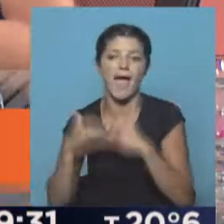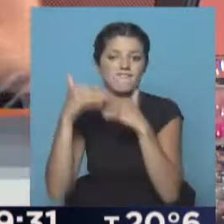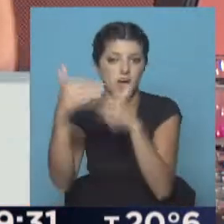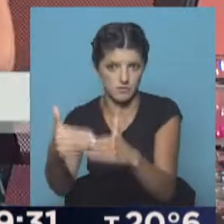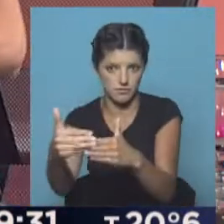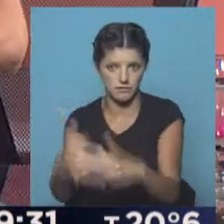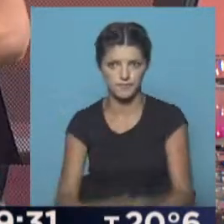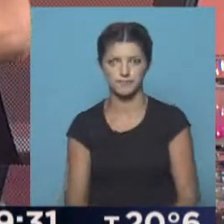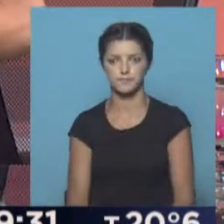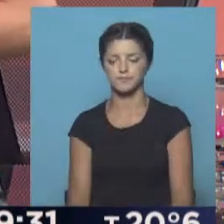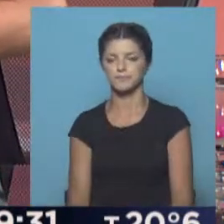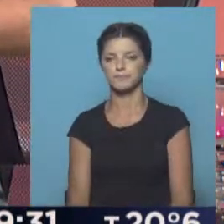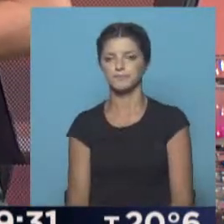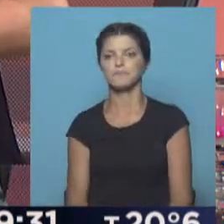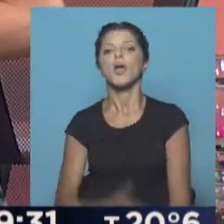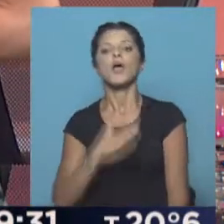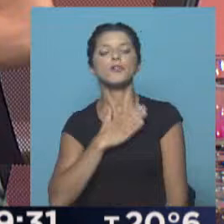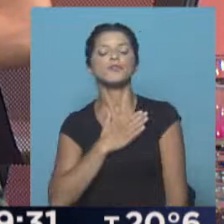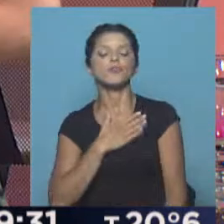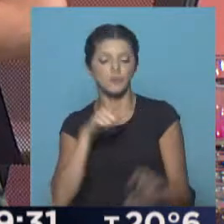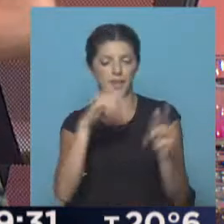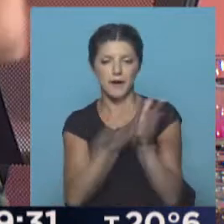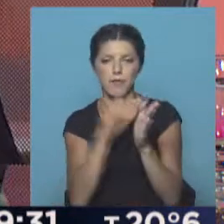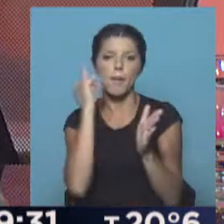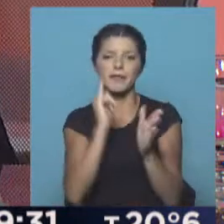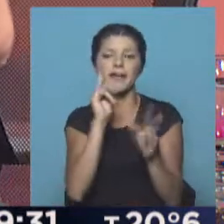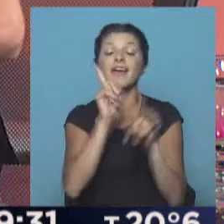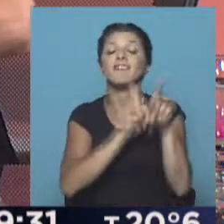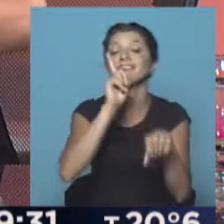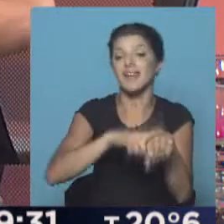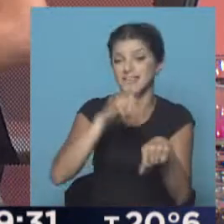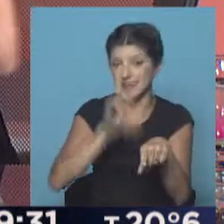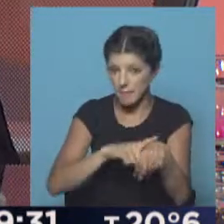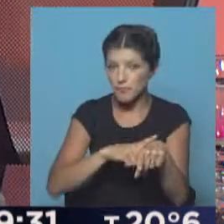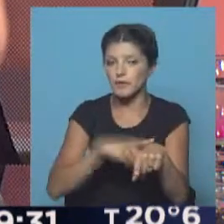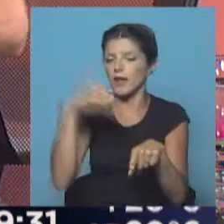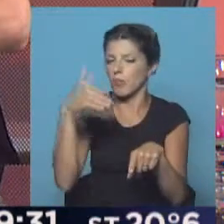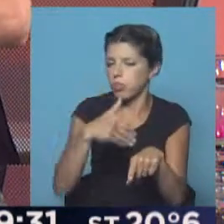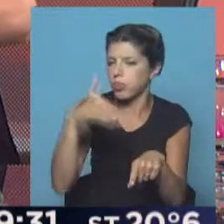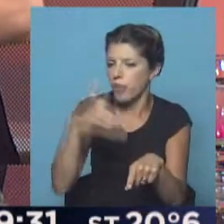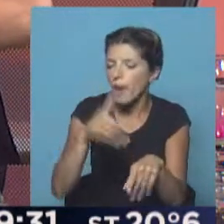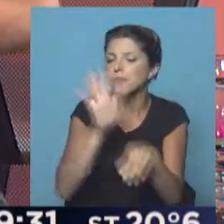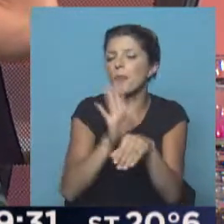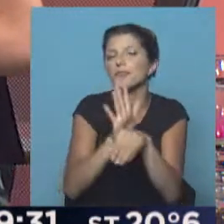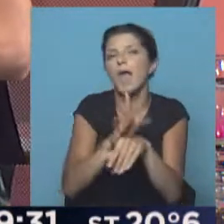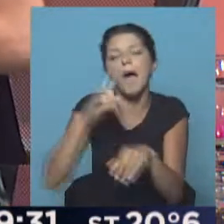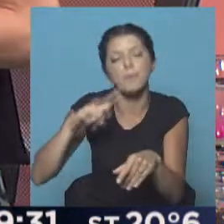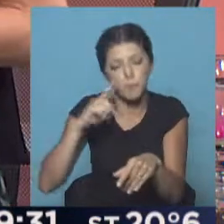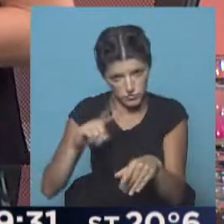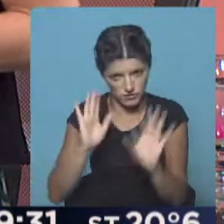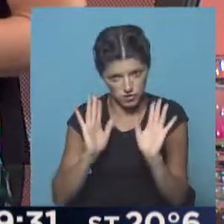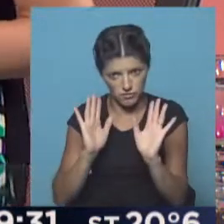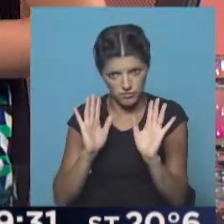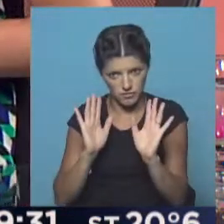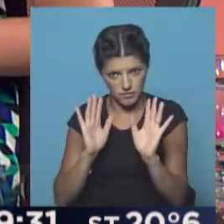que la administración de los tiempos quizás a veces es una forma no inocente que tiene la justicia de preservarse en el